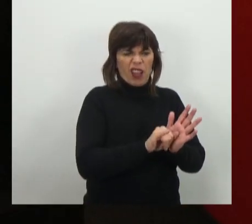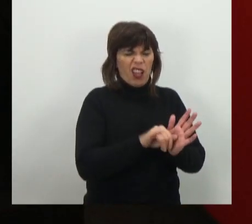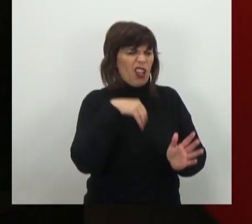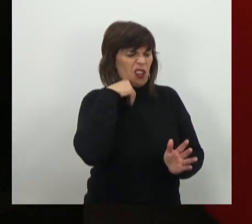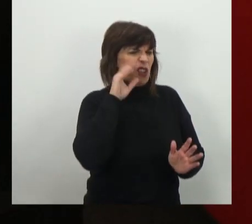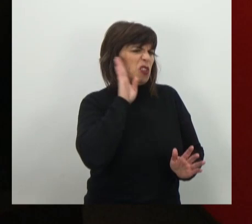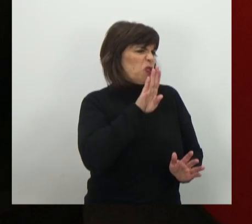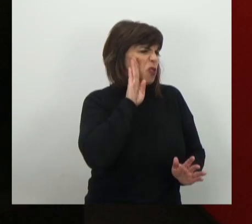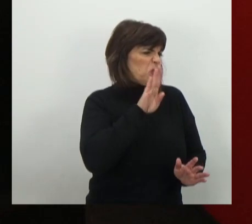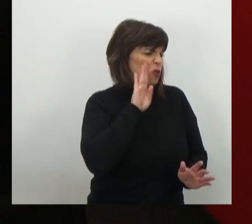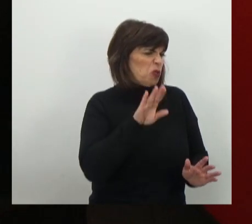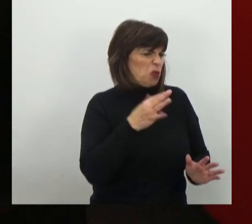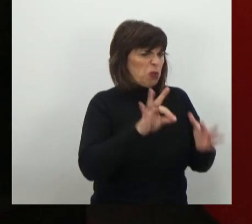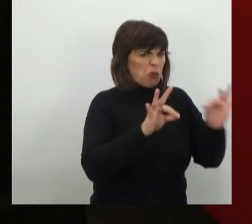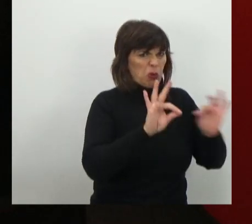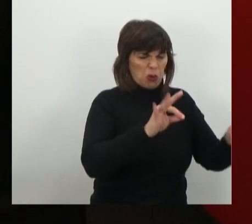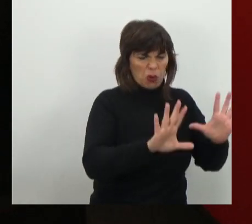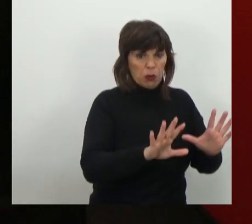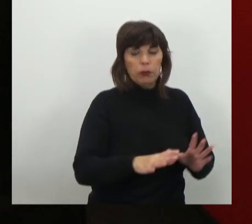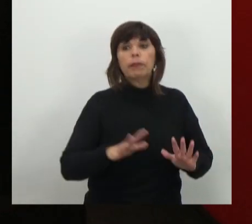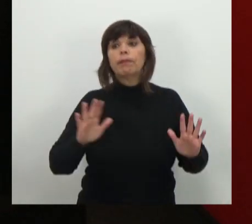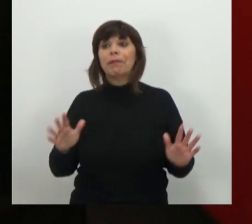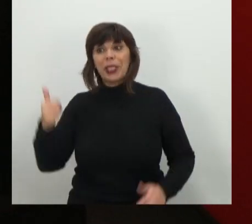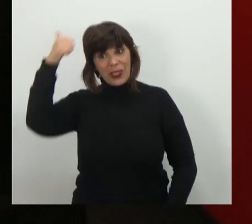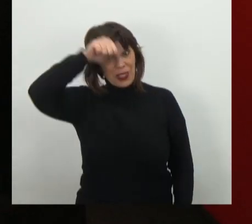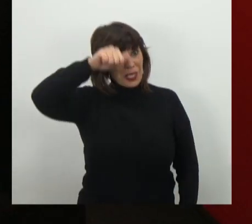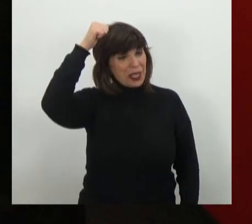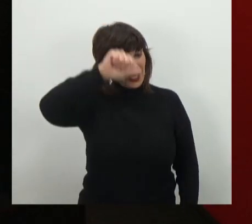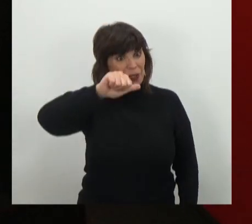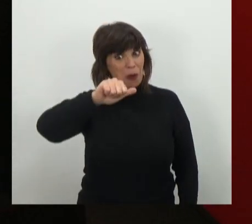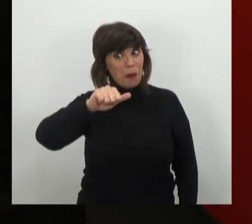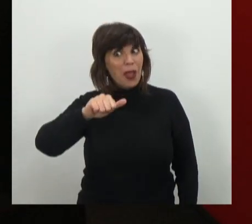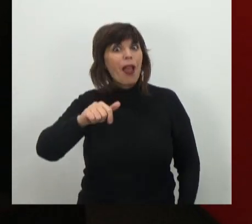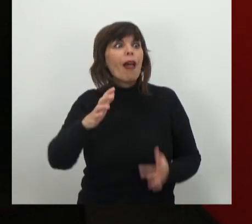Pero cuando este hombre oyó hablar a Jesucristo, esperó allí.